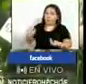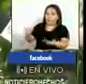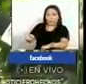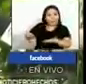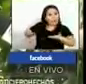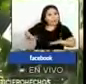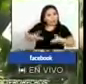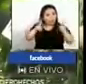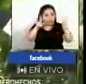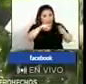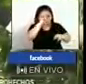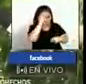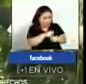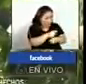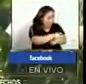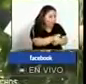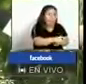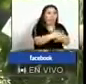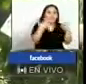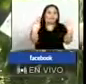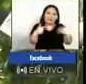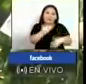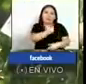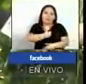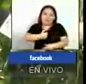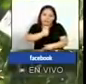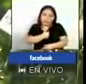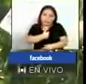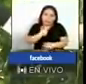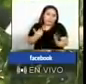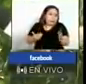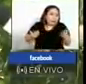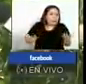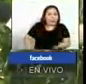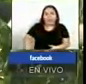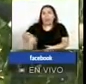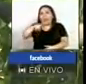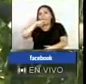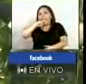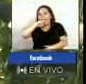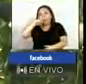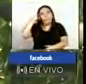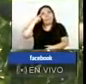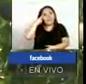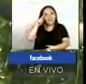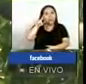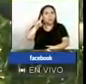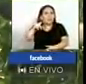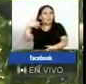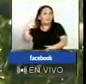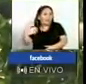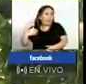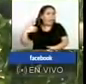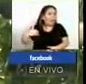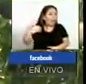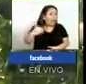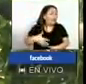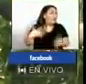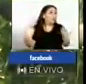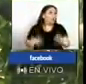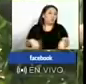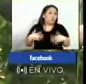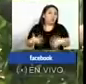agricultura, nosotros ya estamos sufriendo una hambruna. No nos imaginamos que dentro de 10 años vamos a pasar una hambruna